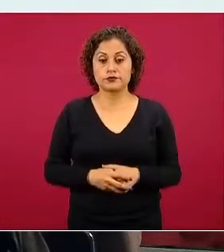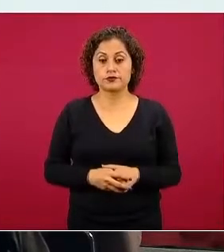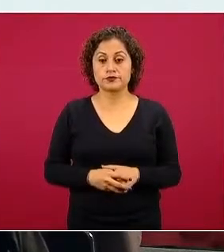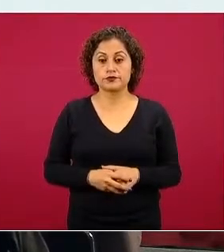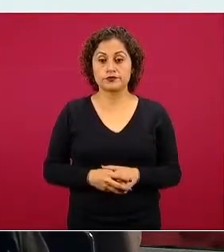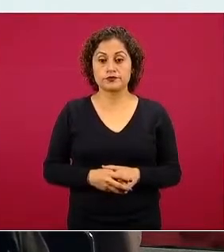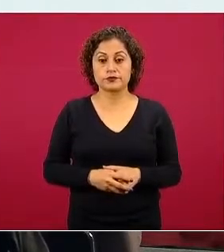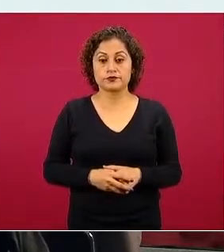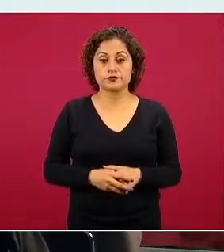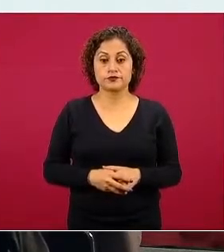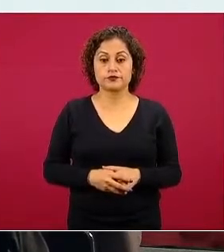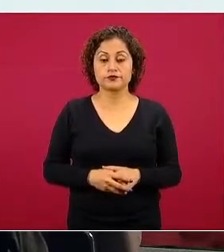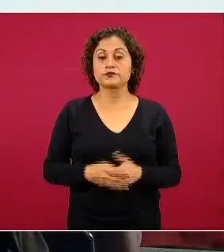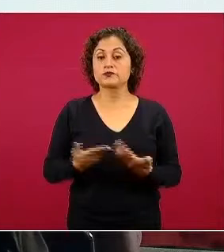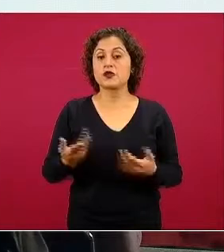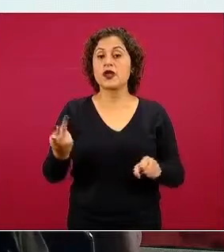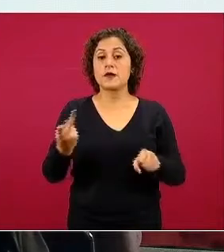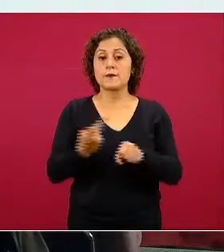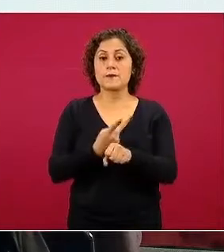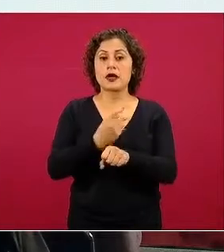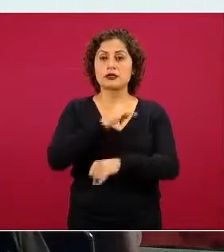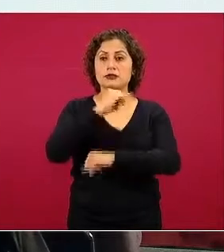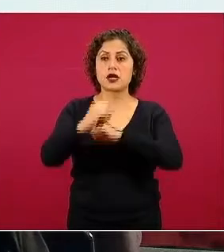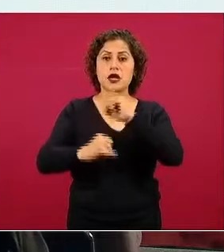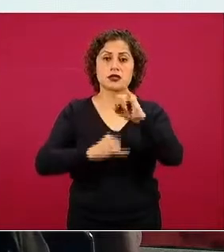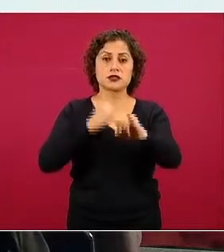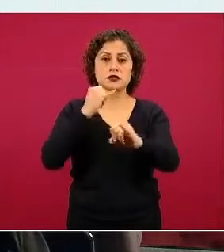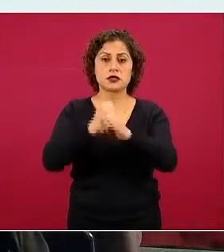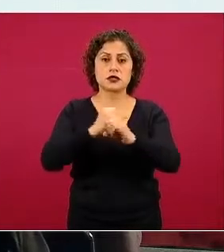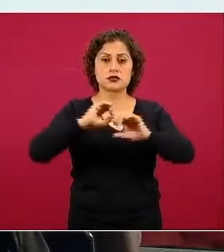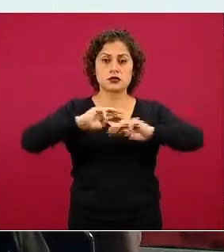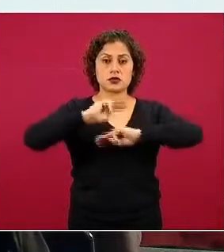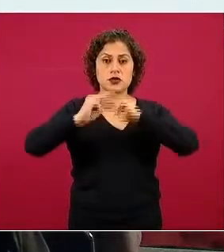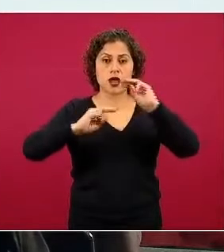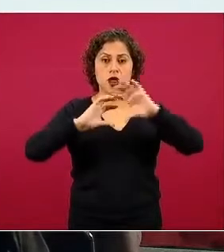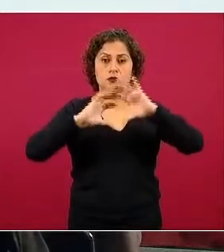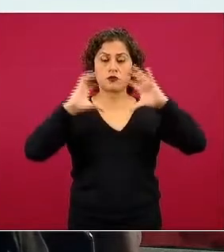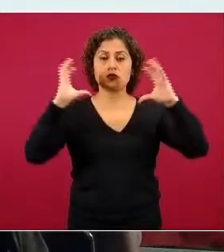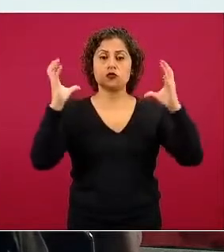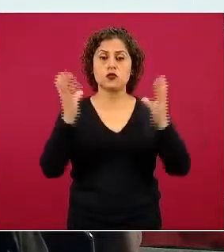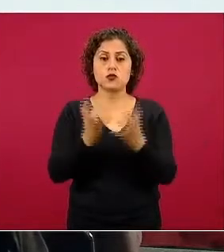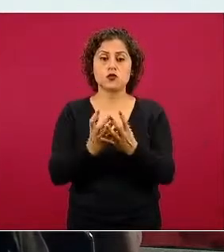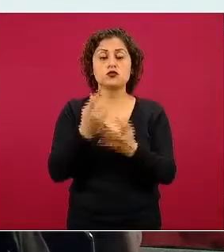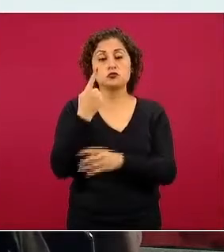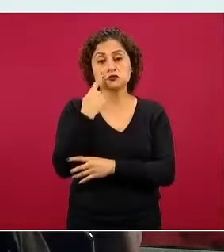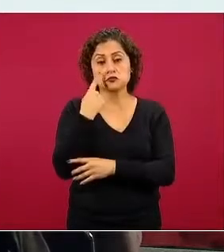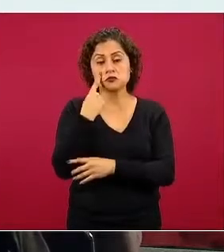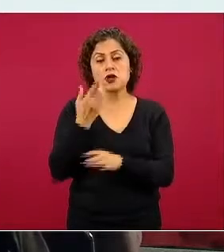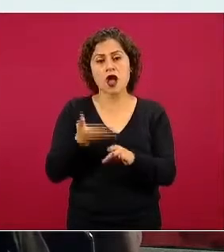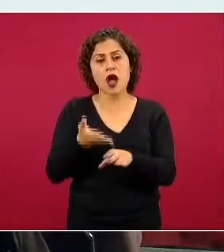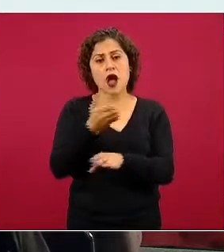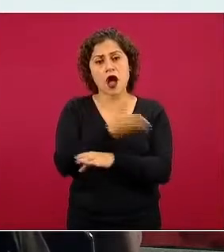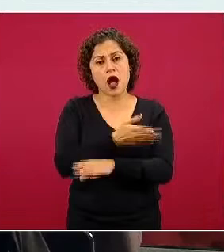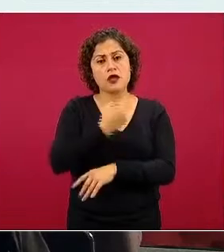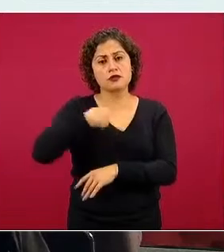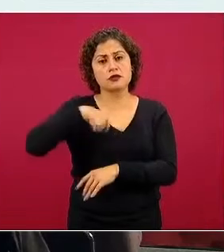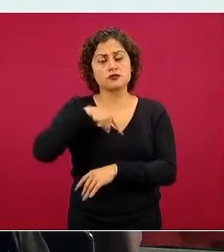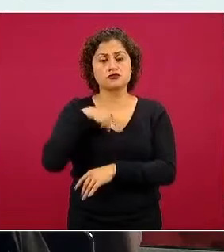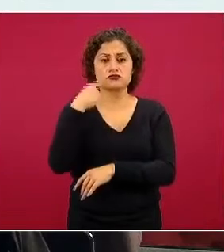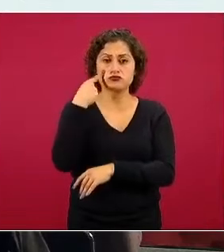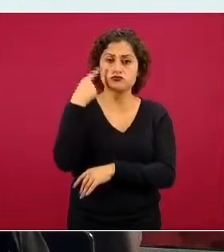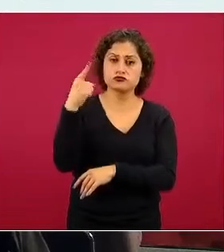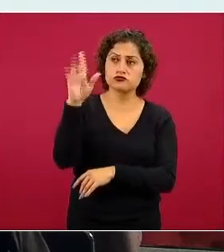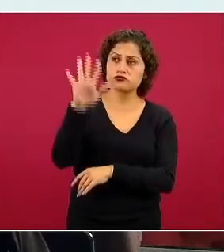Sobre el panorama internacional, pues vimos en su momento cómo todo era